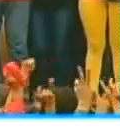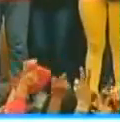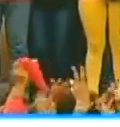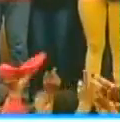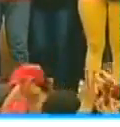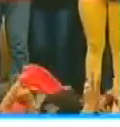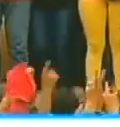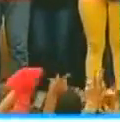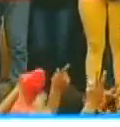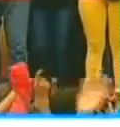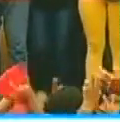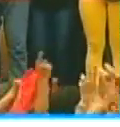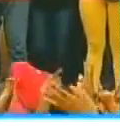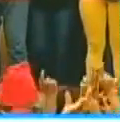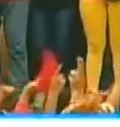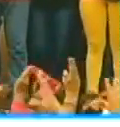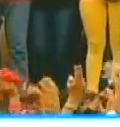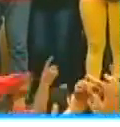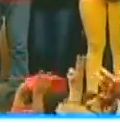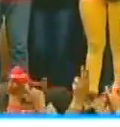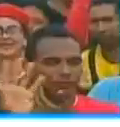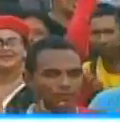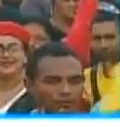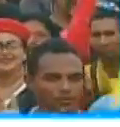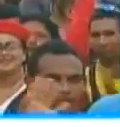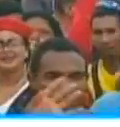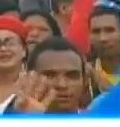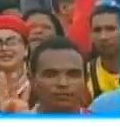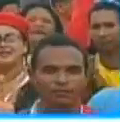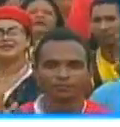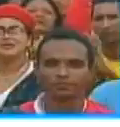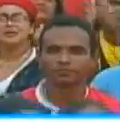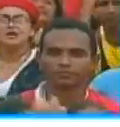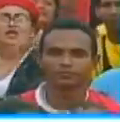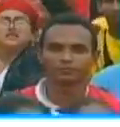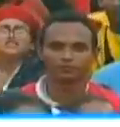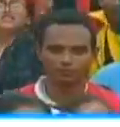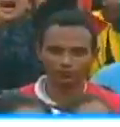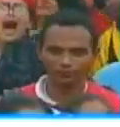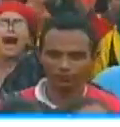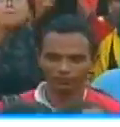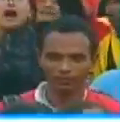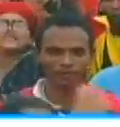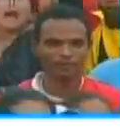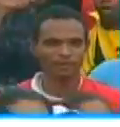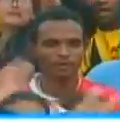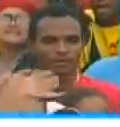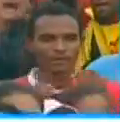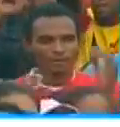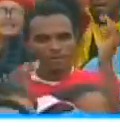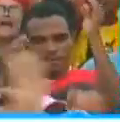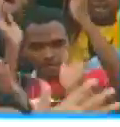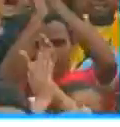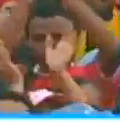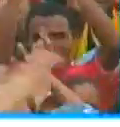sal a elegir libremente por todos estos candidatos y candidatas.